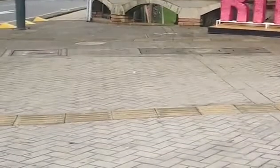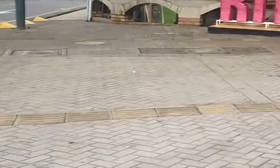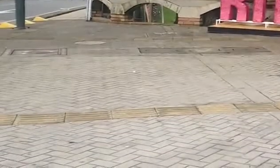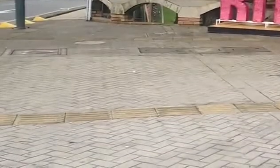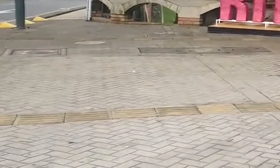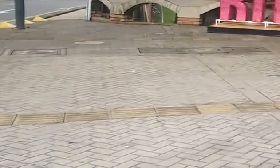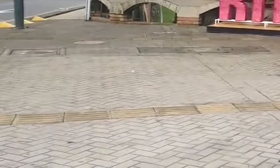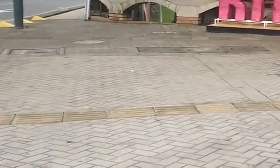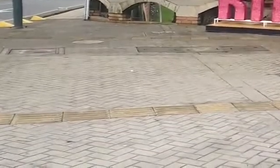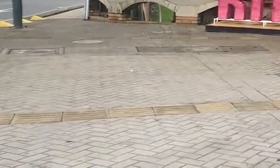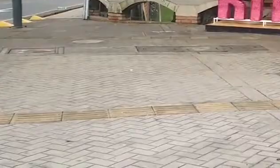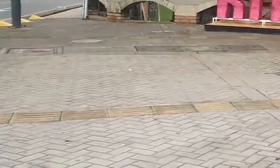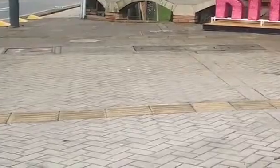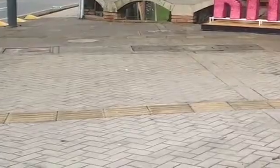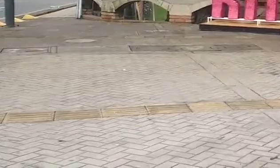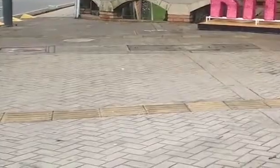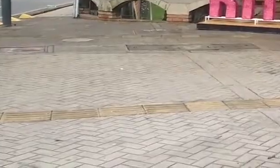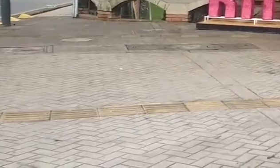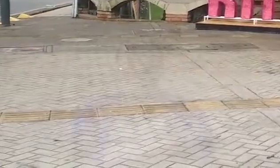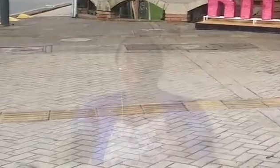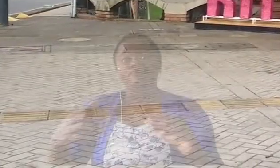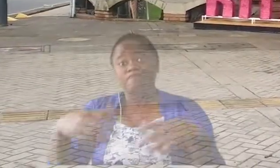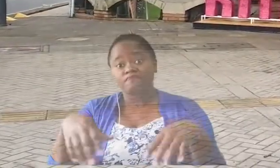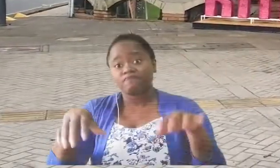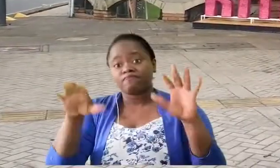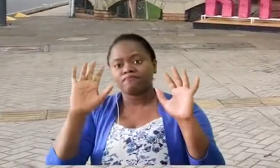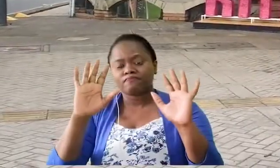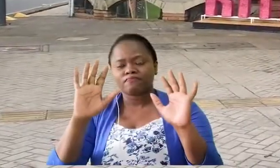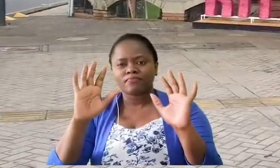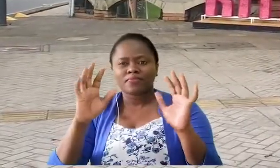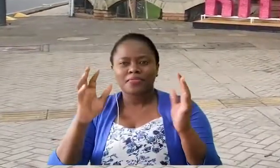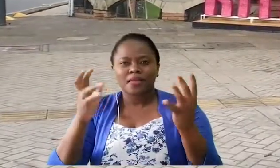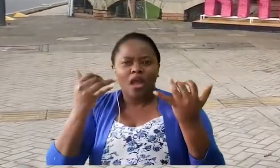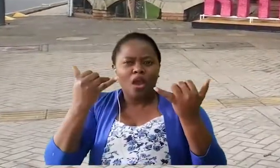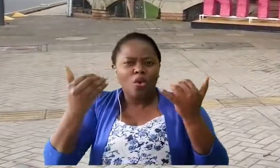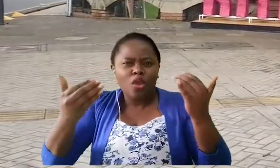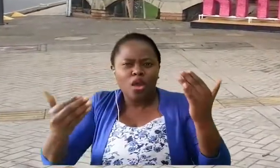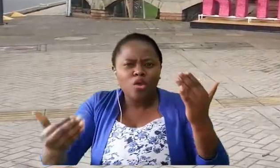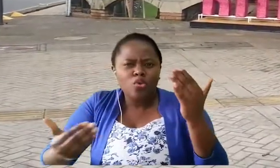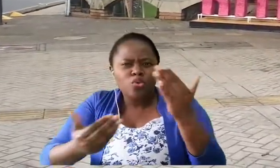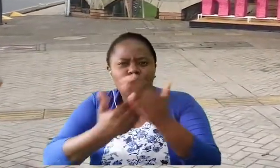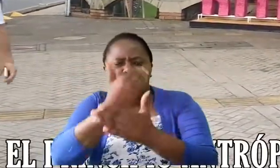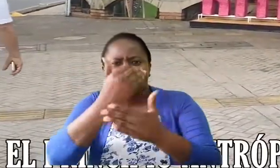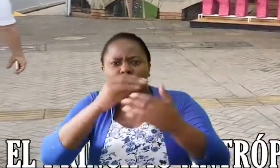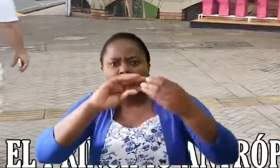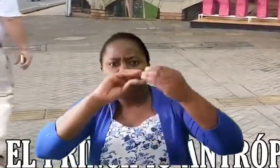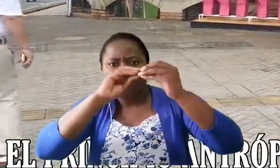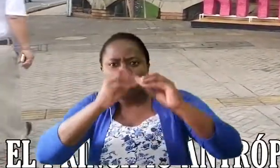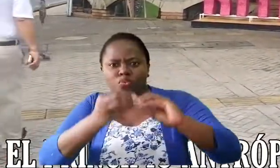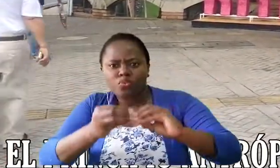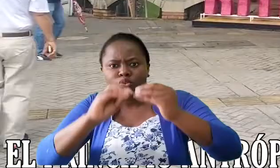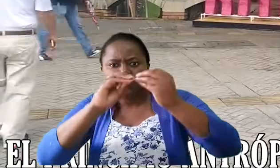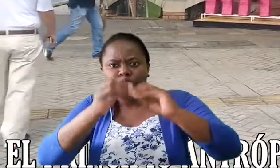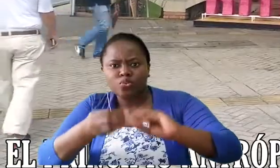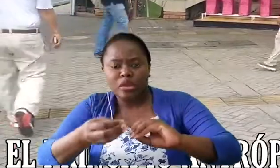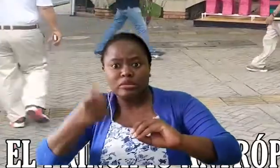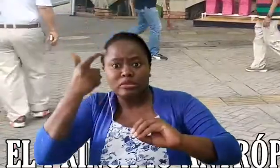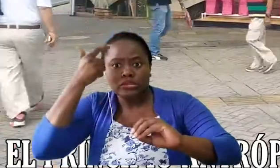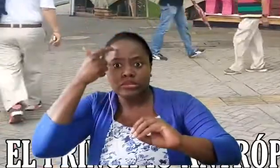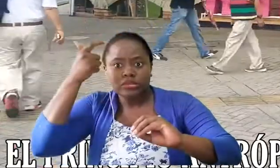Tal vez la versión más reciente de la teoría del diseño inteligente es la del principio